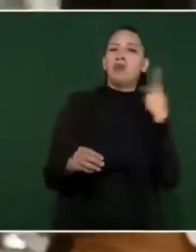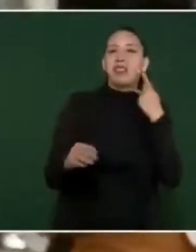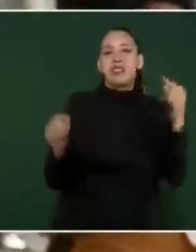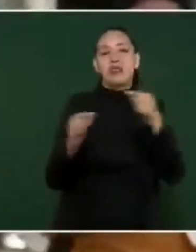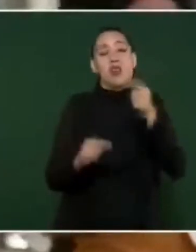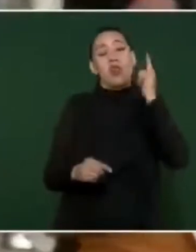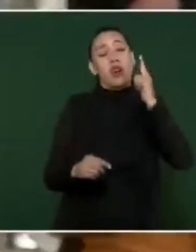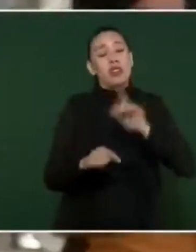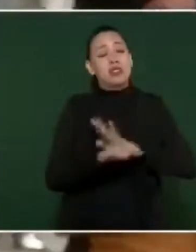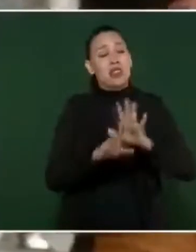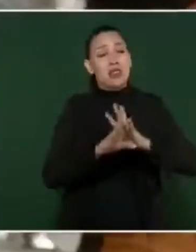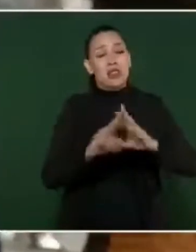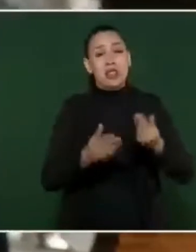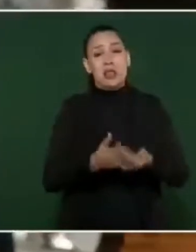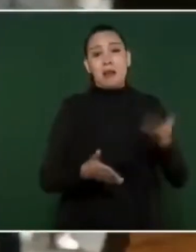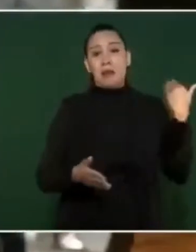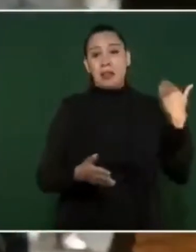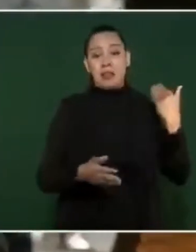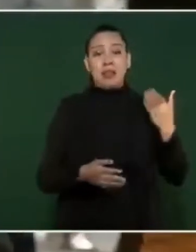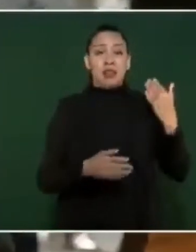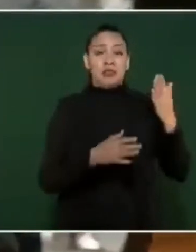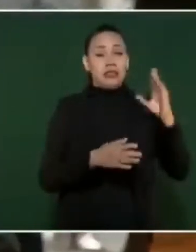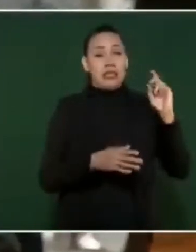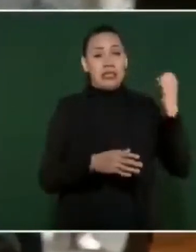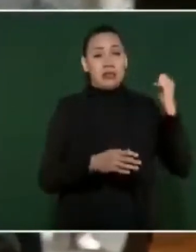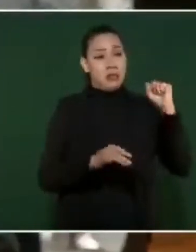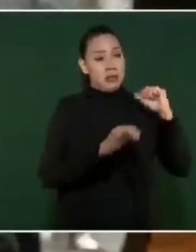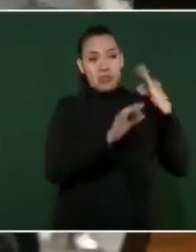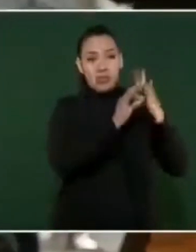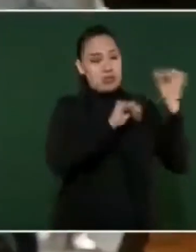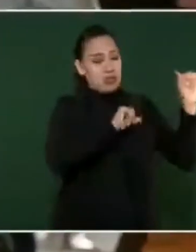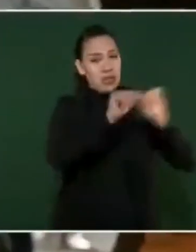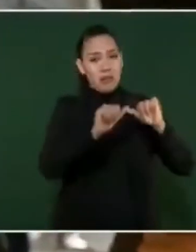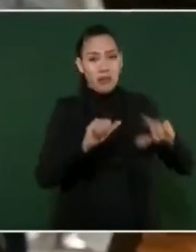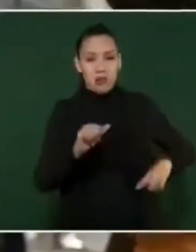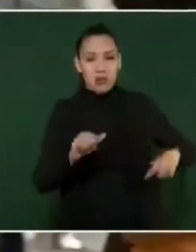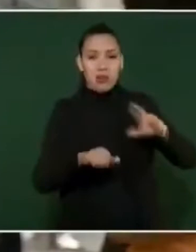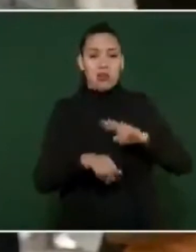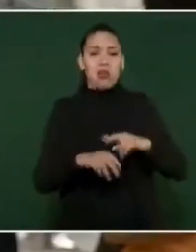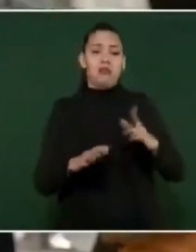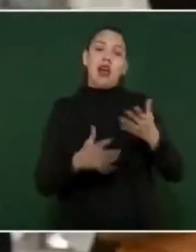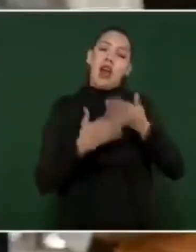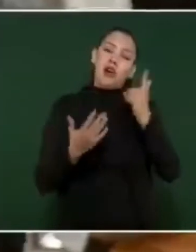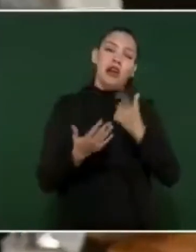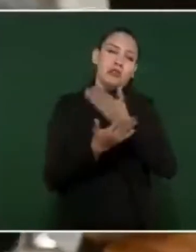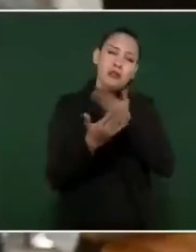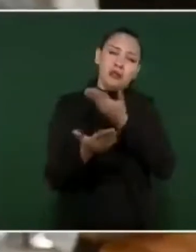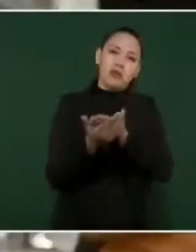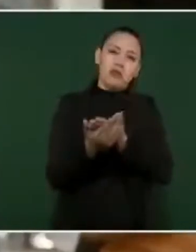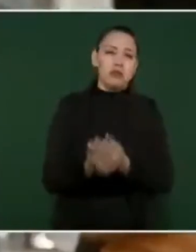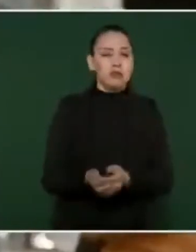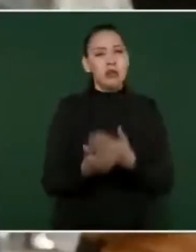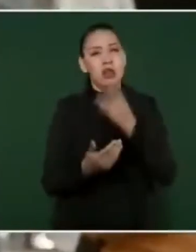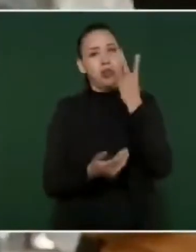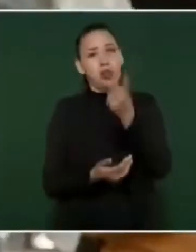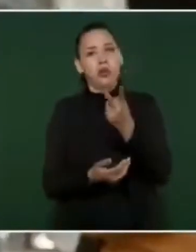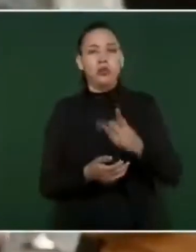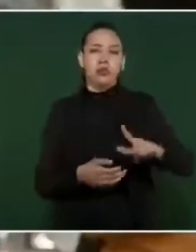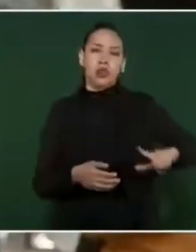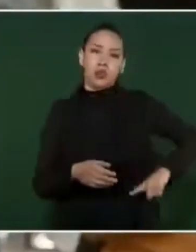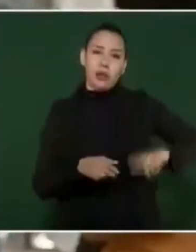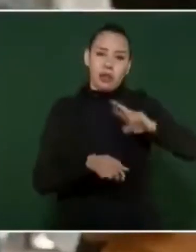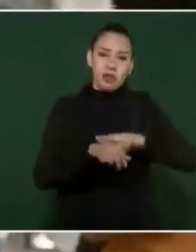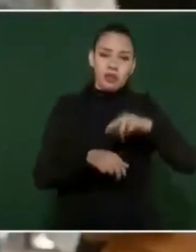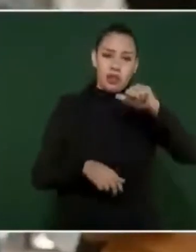de solicitarle a ambos, nuevamente a usted, señor presidente, por primera vez al doctor Américo, nuestro nuevo gobernador, pues ayuda porque pues me